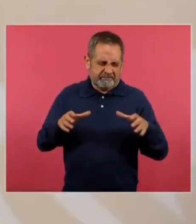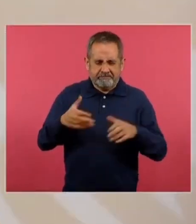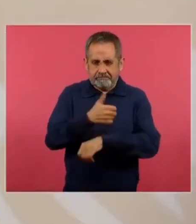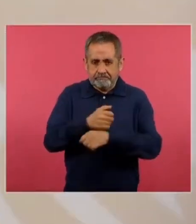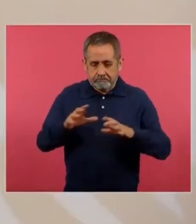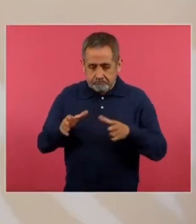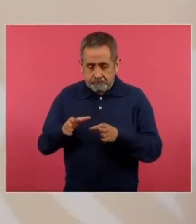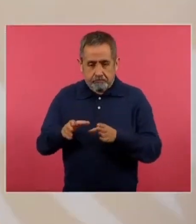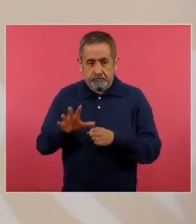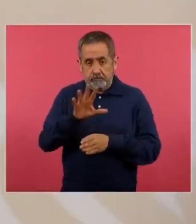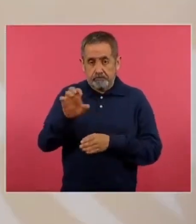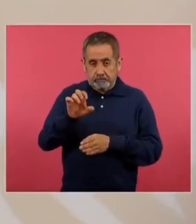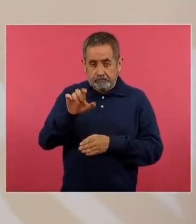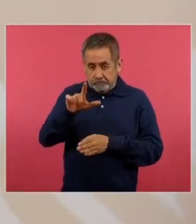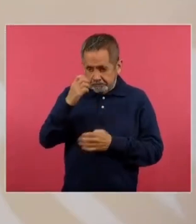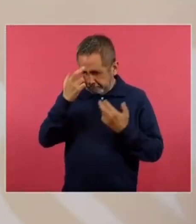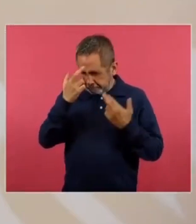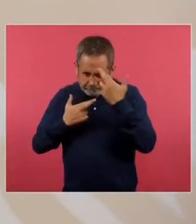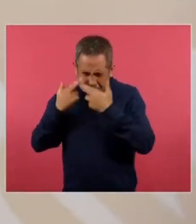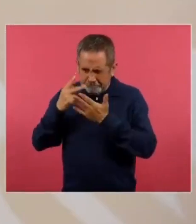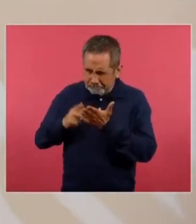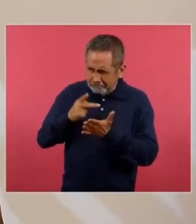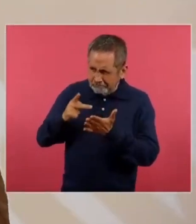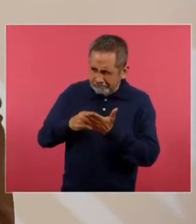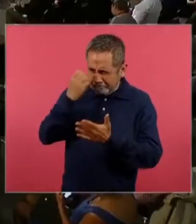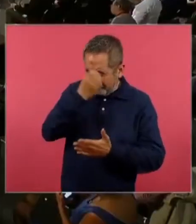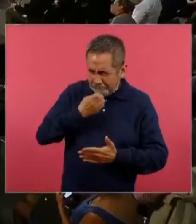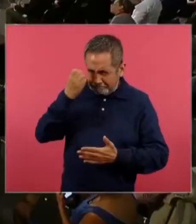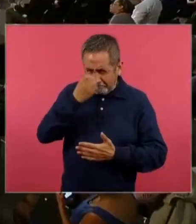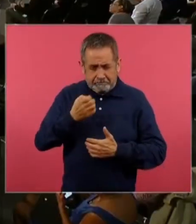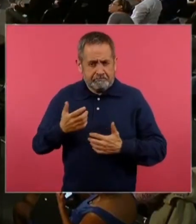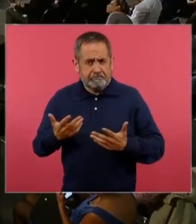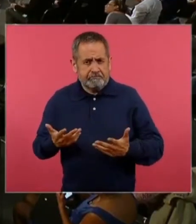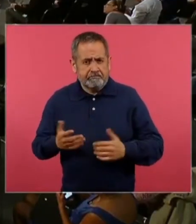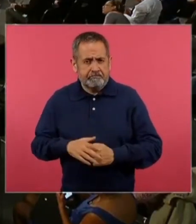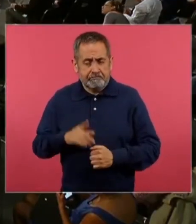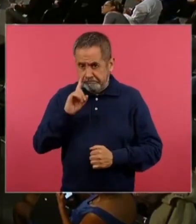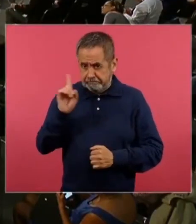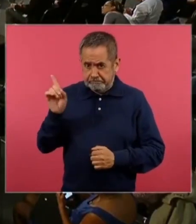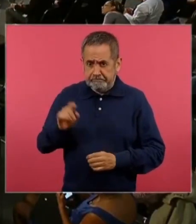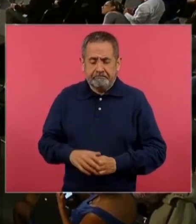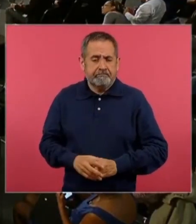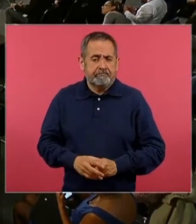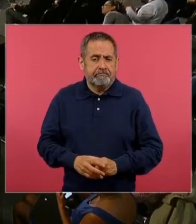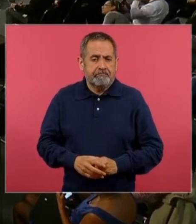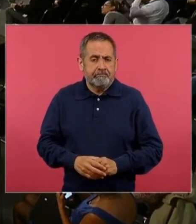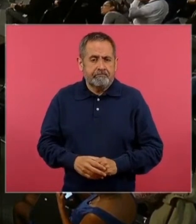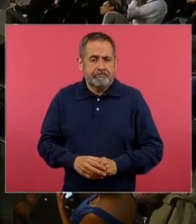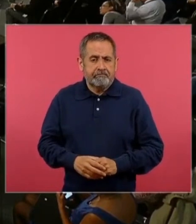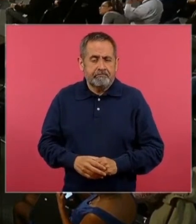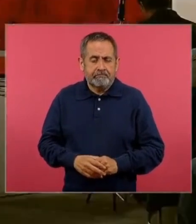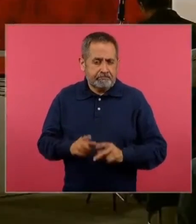fueron 507 revisiones de los especialistas. Como ven, la que sigue, como ven en la